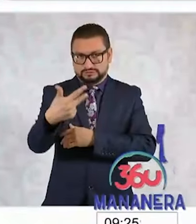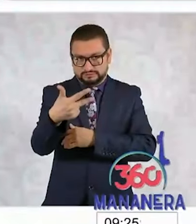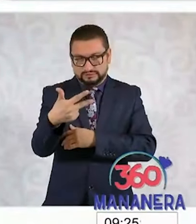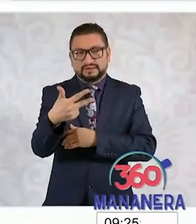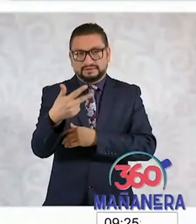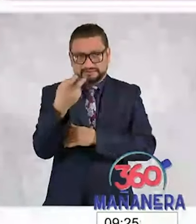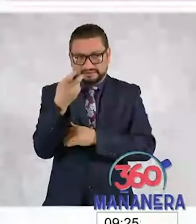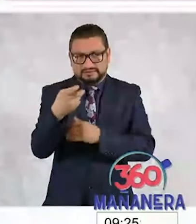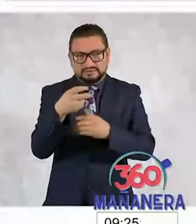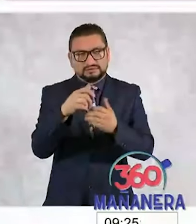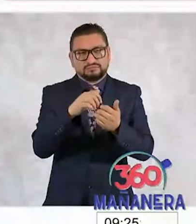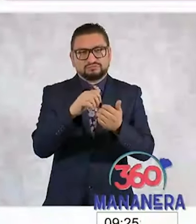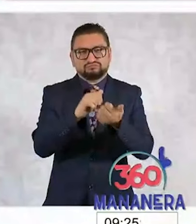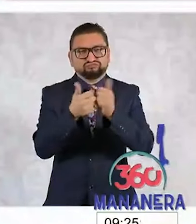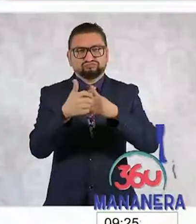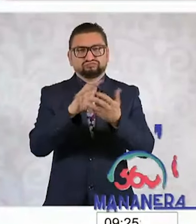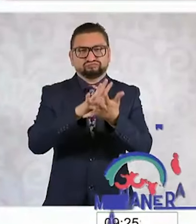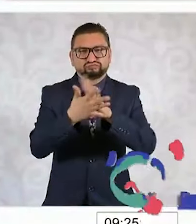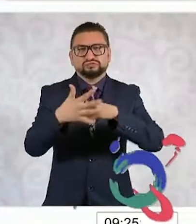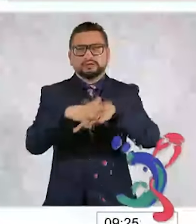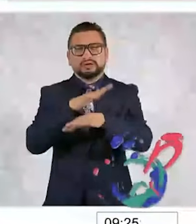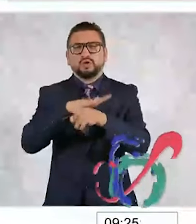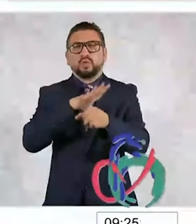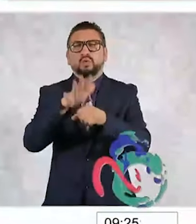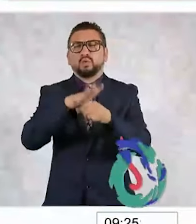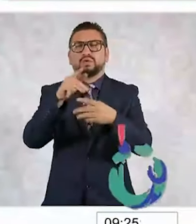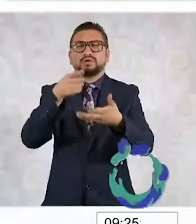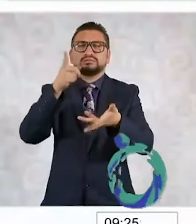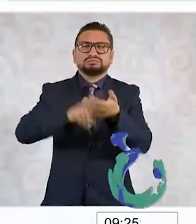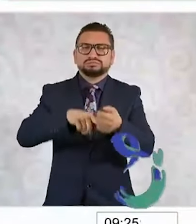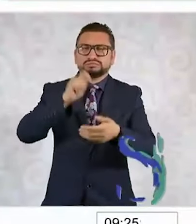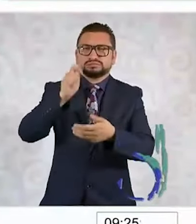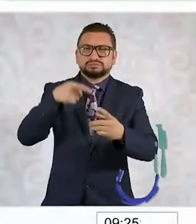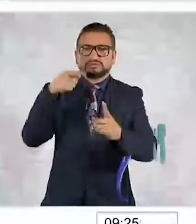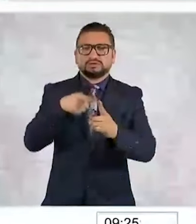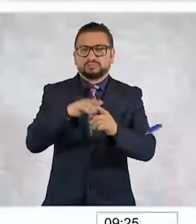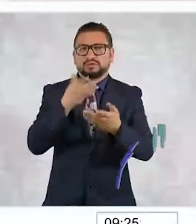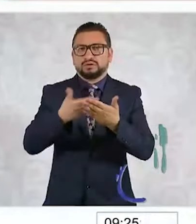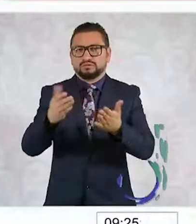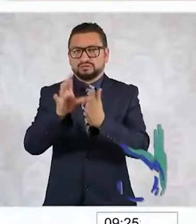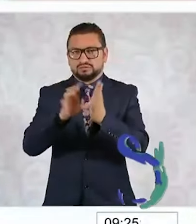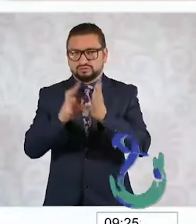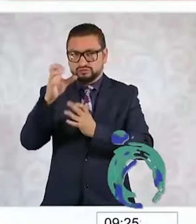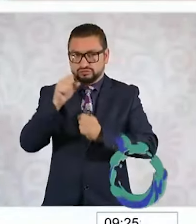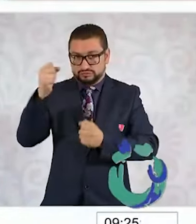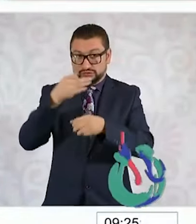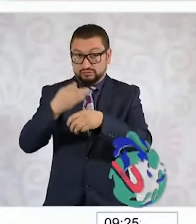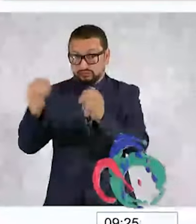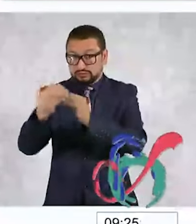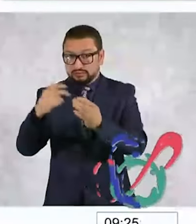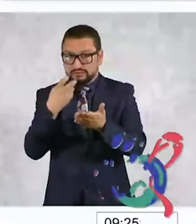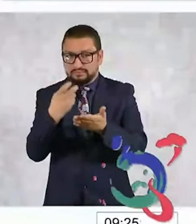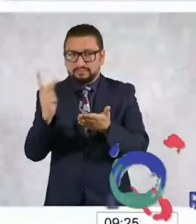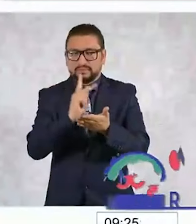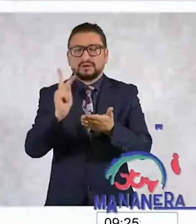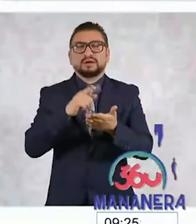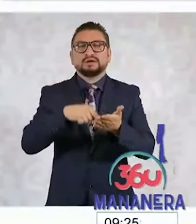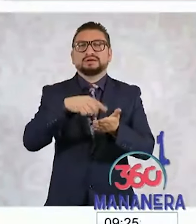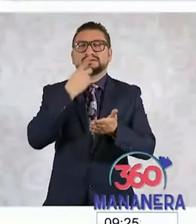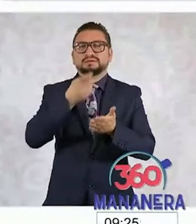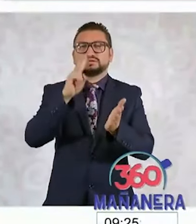transformó Cuál fue la esencia de la Reforma del 2013 y Qué es la base de la Reforma constitucional que en estos momentos está discutiendo la reforma del